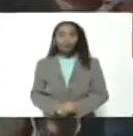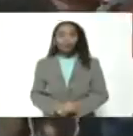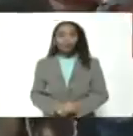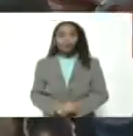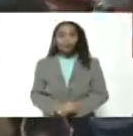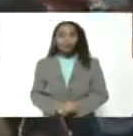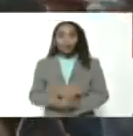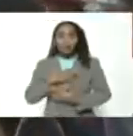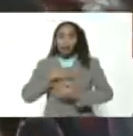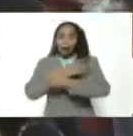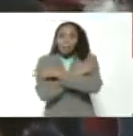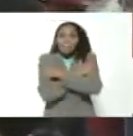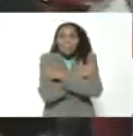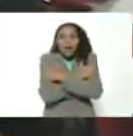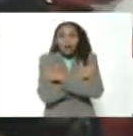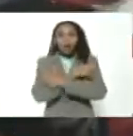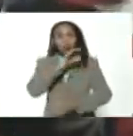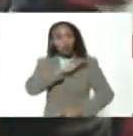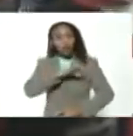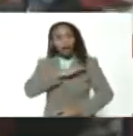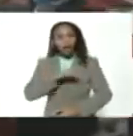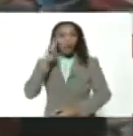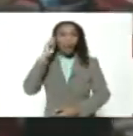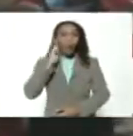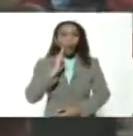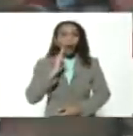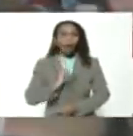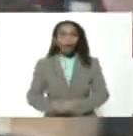Mi abrazo solidario, bolivariano,